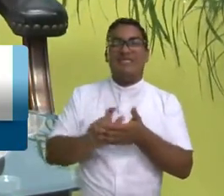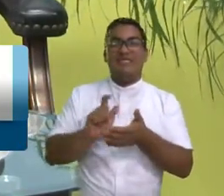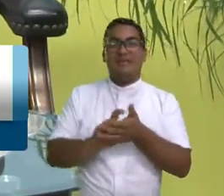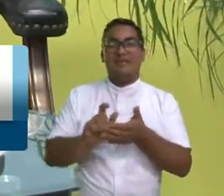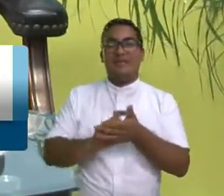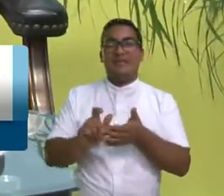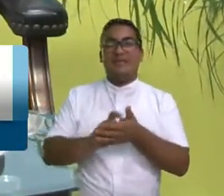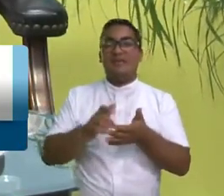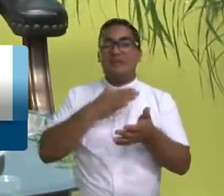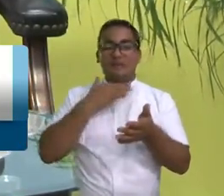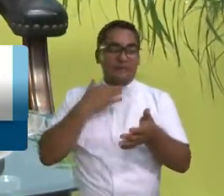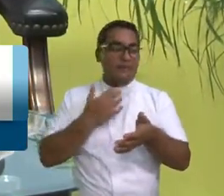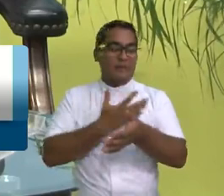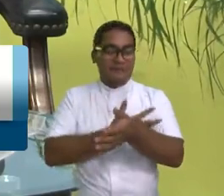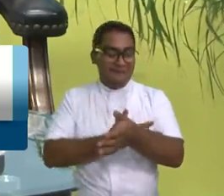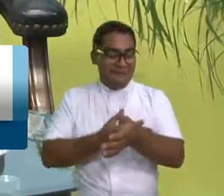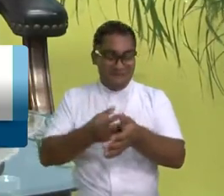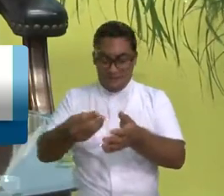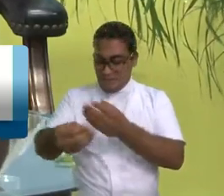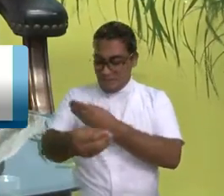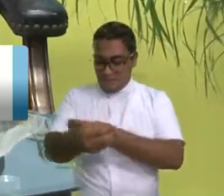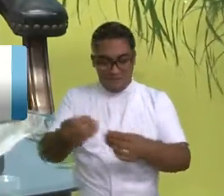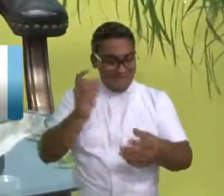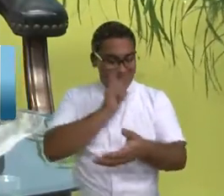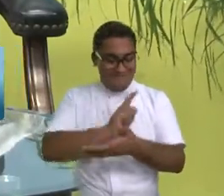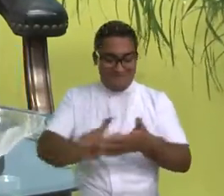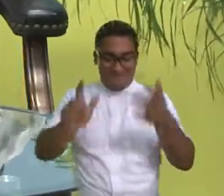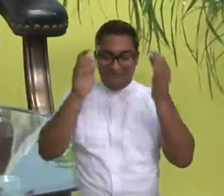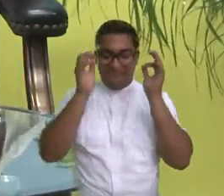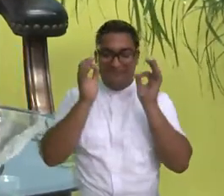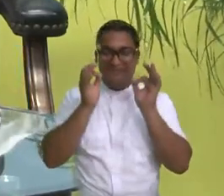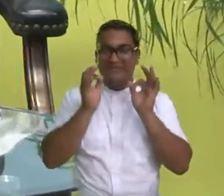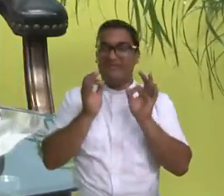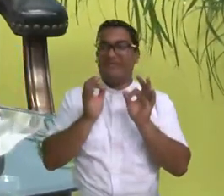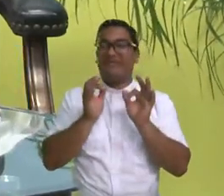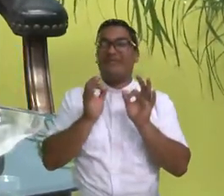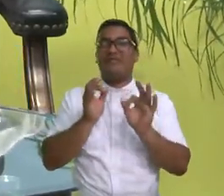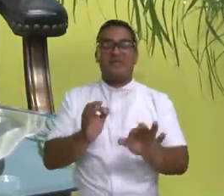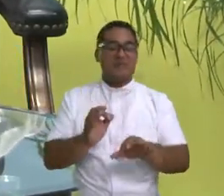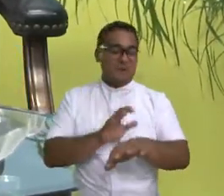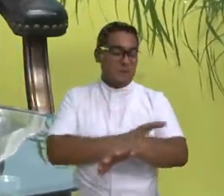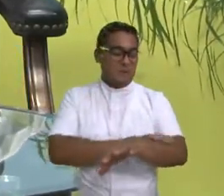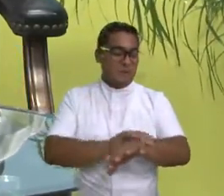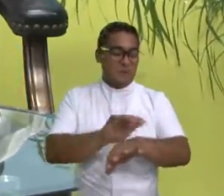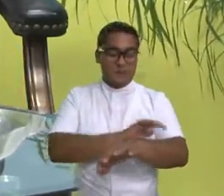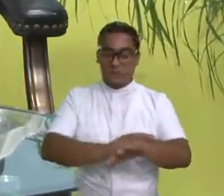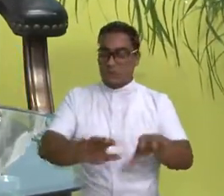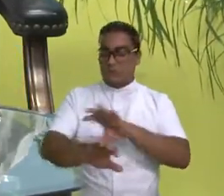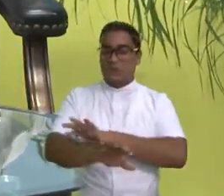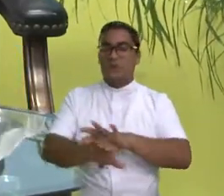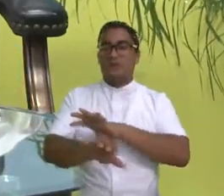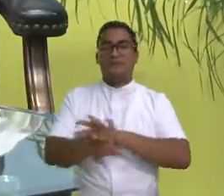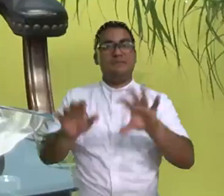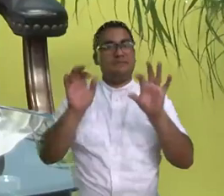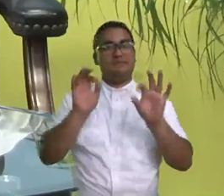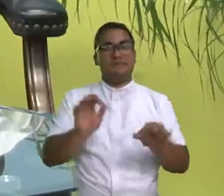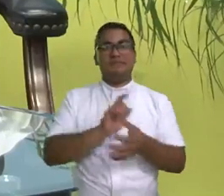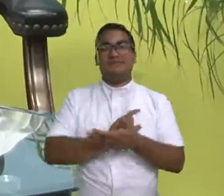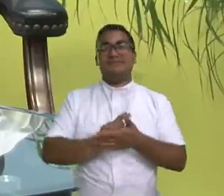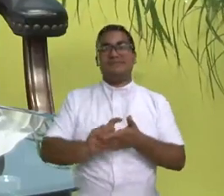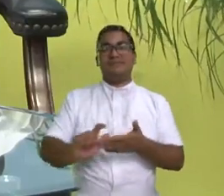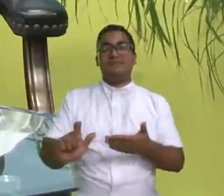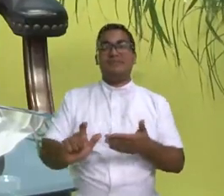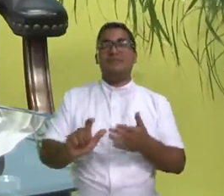microorganismos que son transitorios, los que podemos adquirir en la superficie o con objetos, o porque nos contaminamos, ¿no?, por el medio